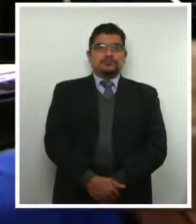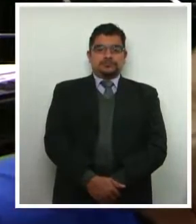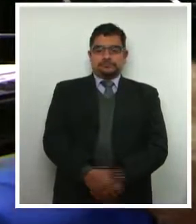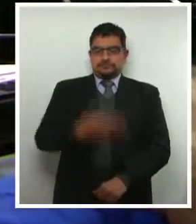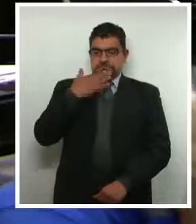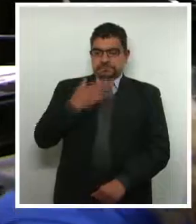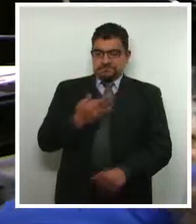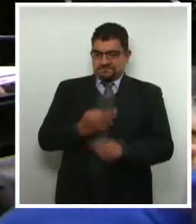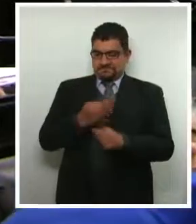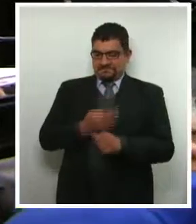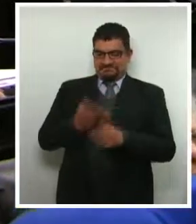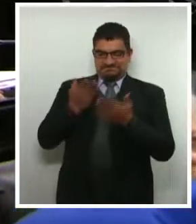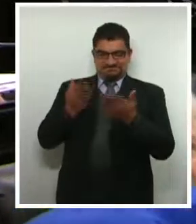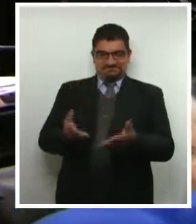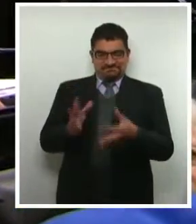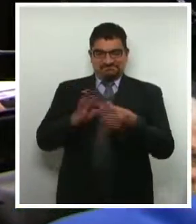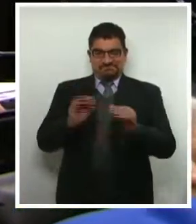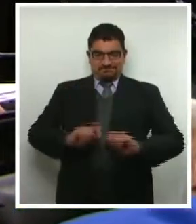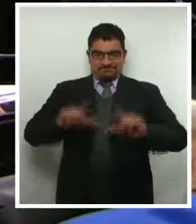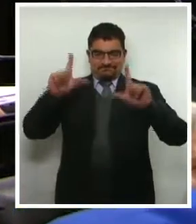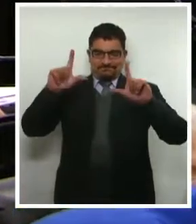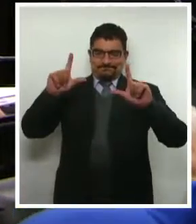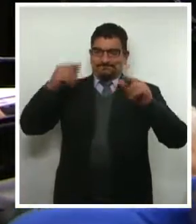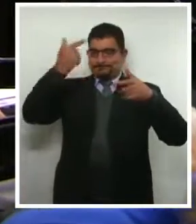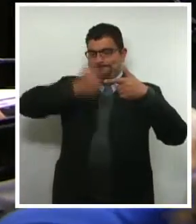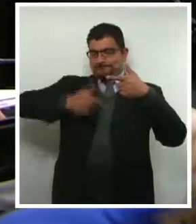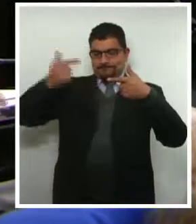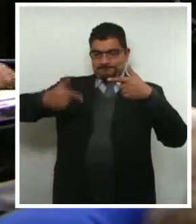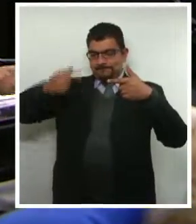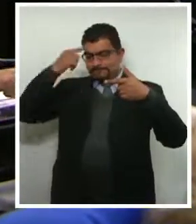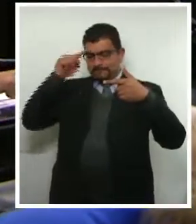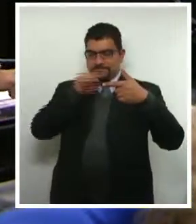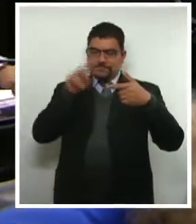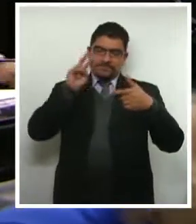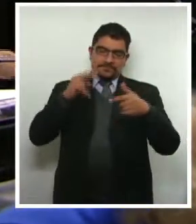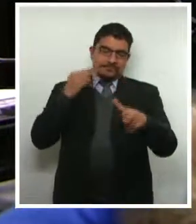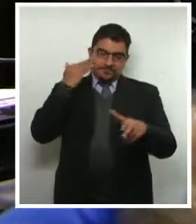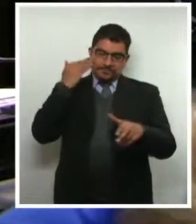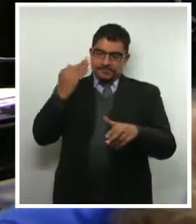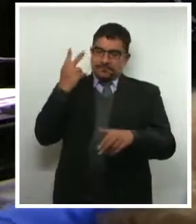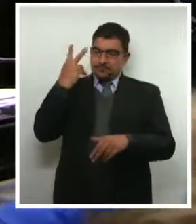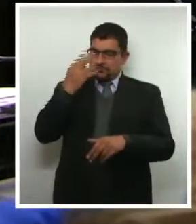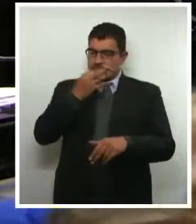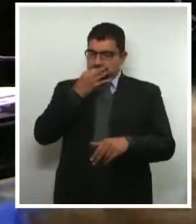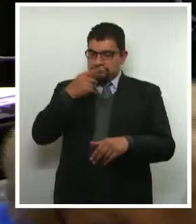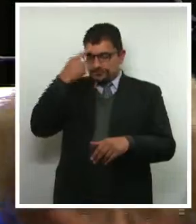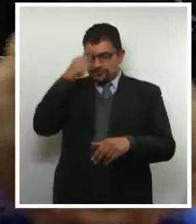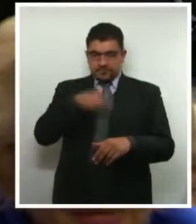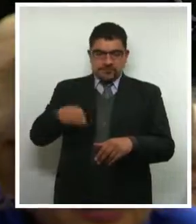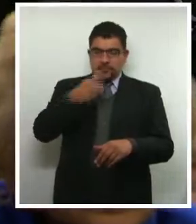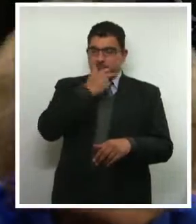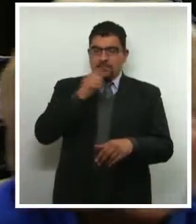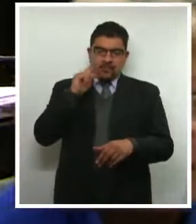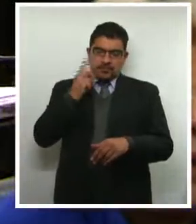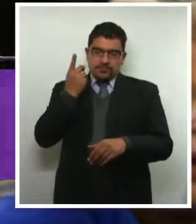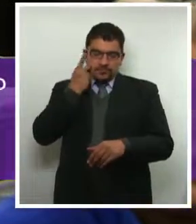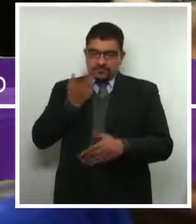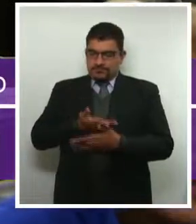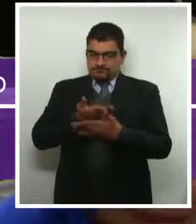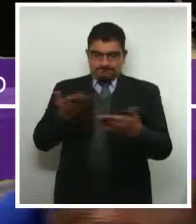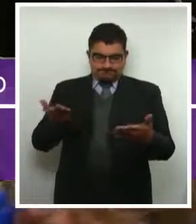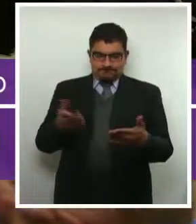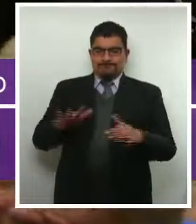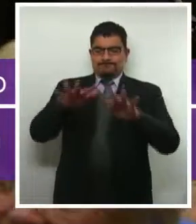Bueno, pues en este momento se abre este tablero electrónico hasta por 2 minutos para que los legisladores de